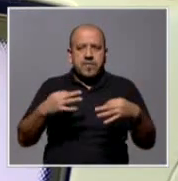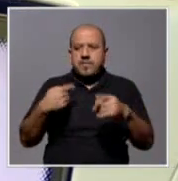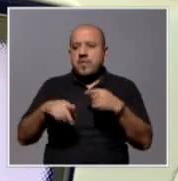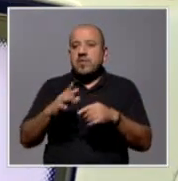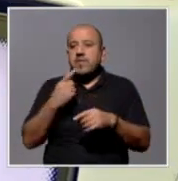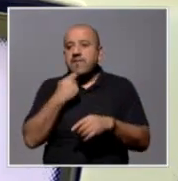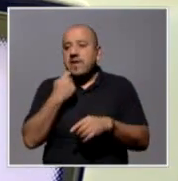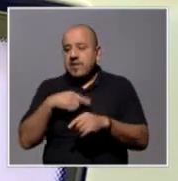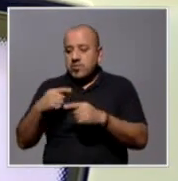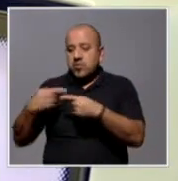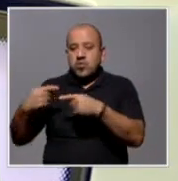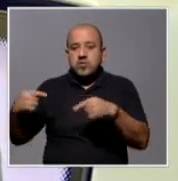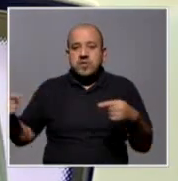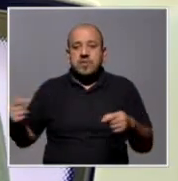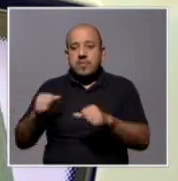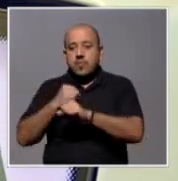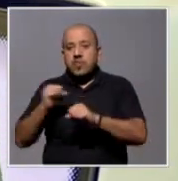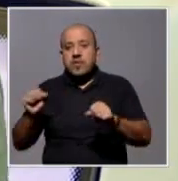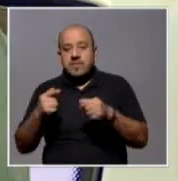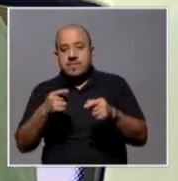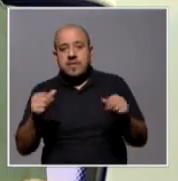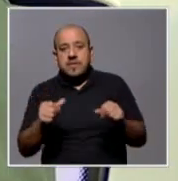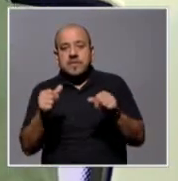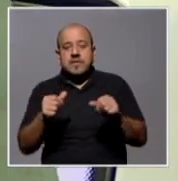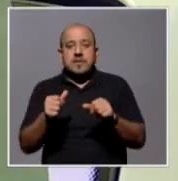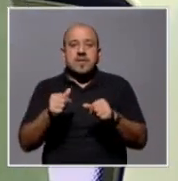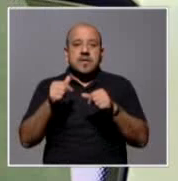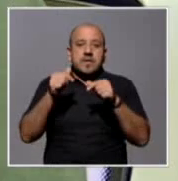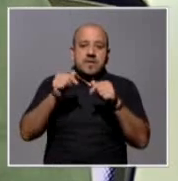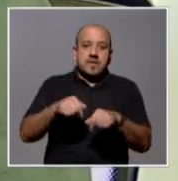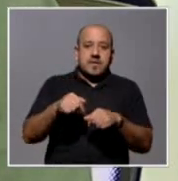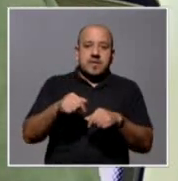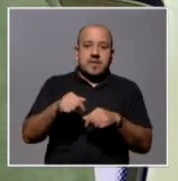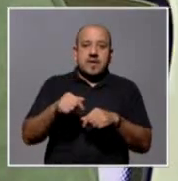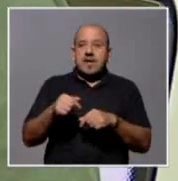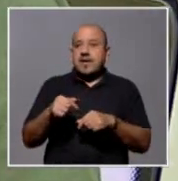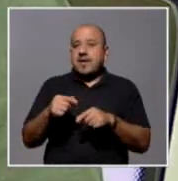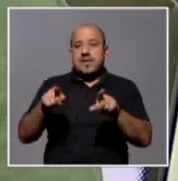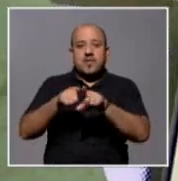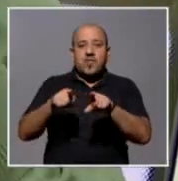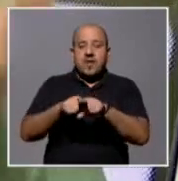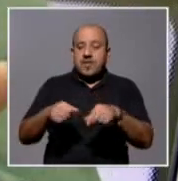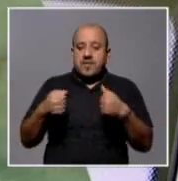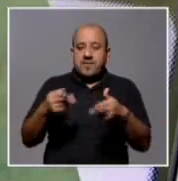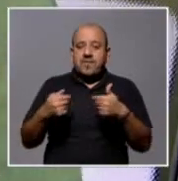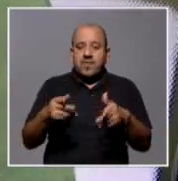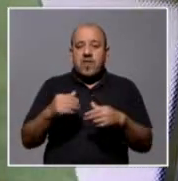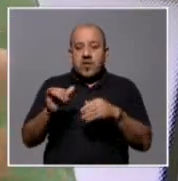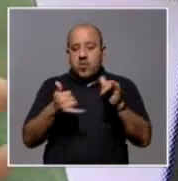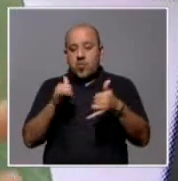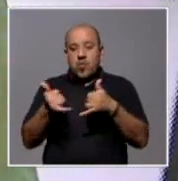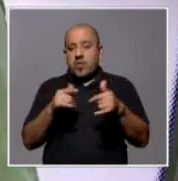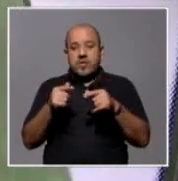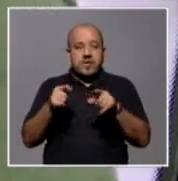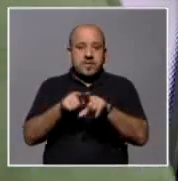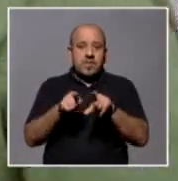faltan. Entonces a veces es como decir, los jugadores en Uruguay salen de las canchitas más chiquitas y son excelentes. Bueno, acá